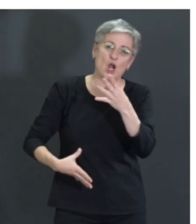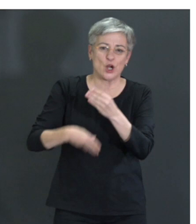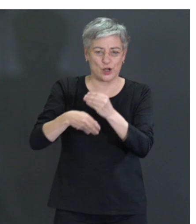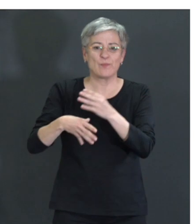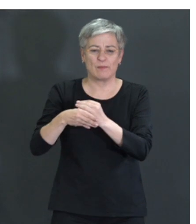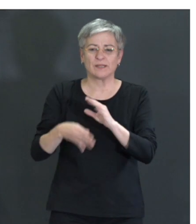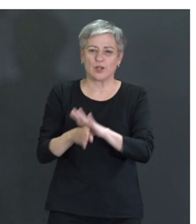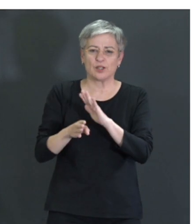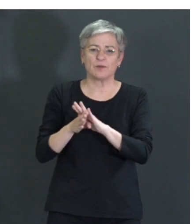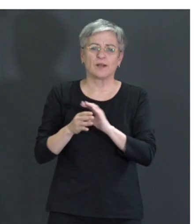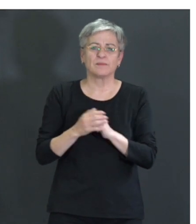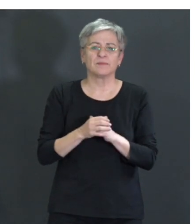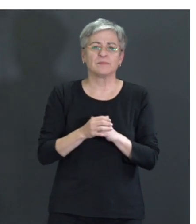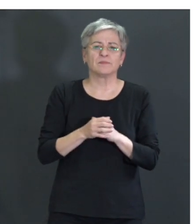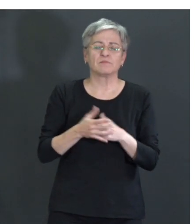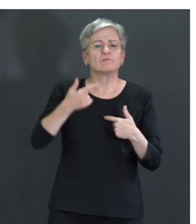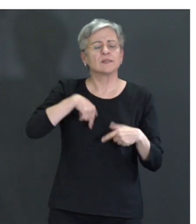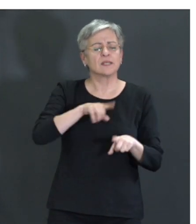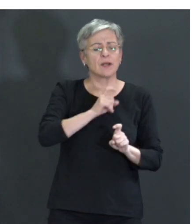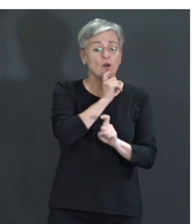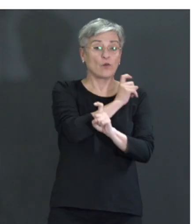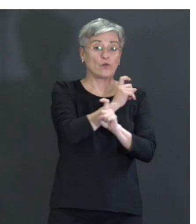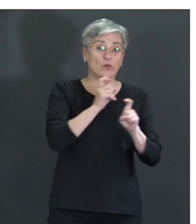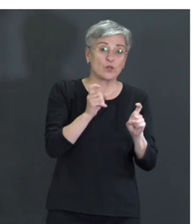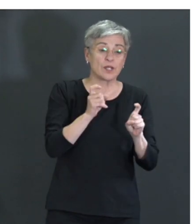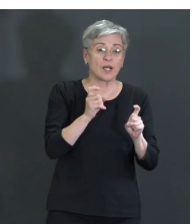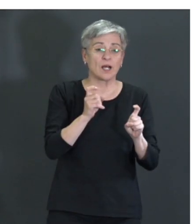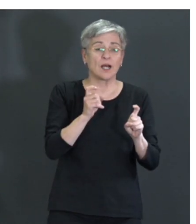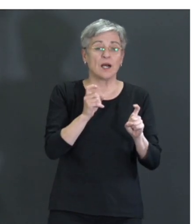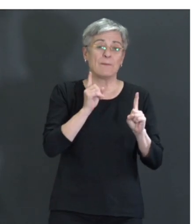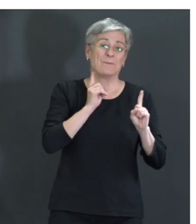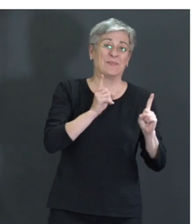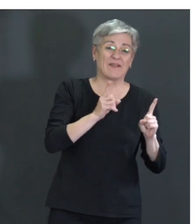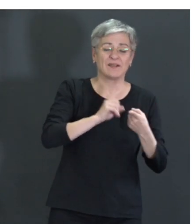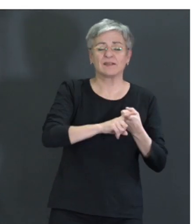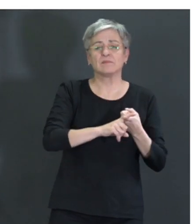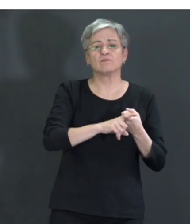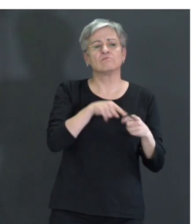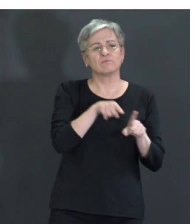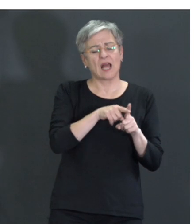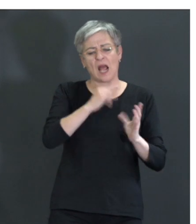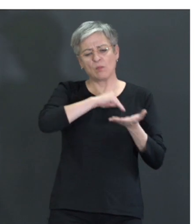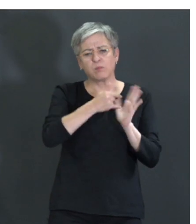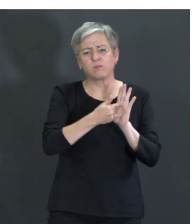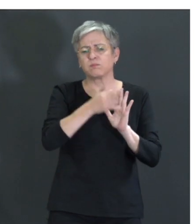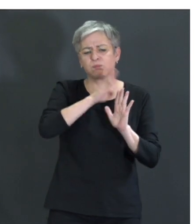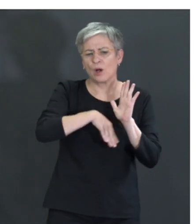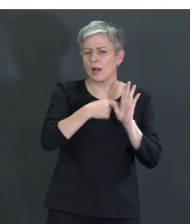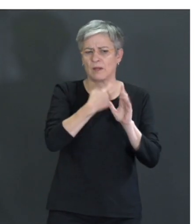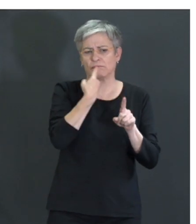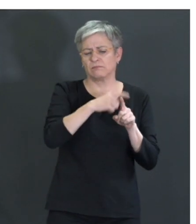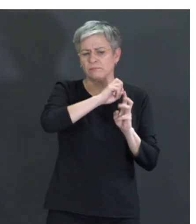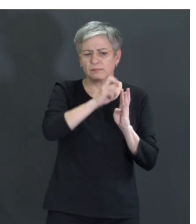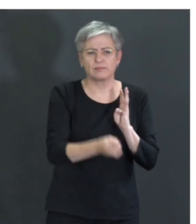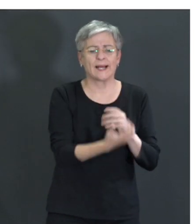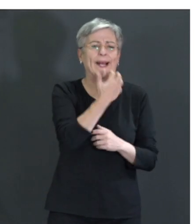claro. Y Fundación Preven se mueven tiene muchos programas diferentes. A